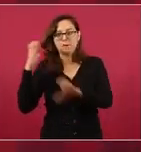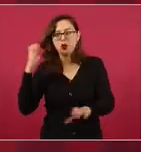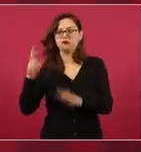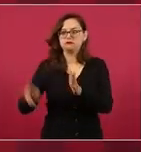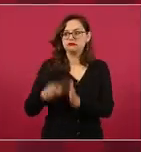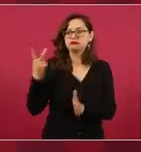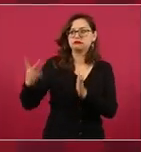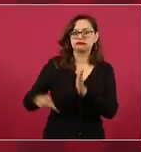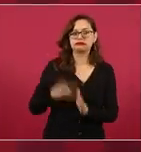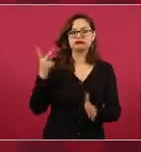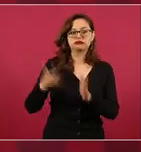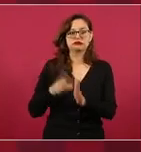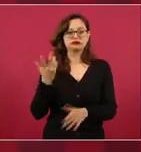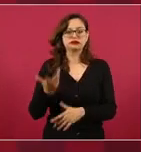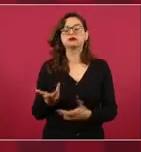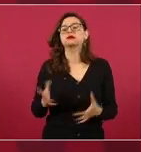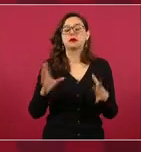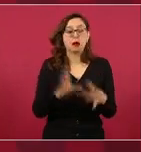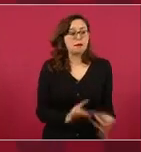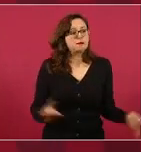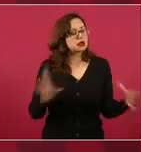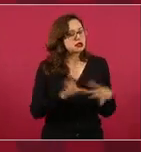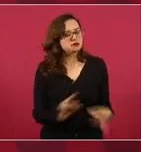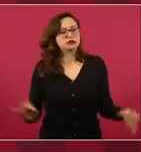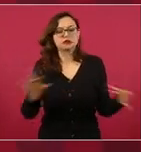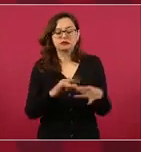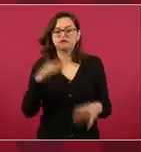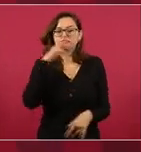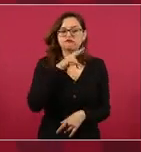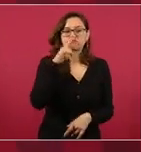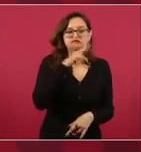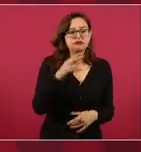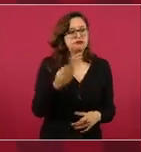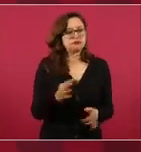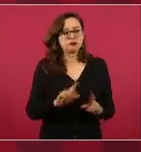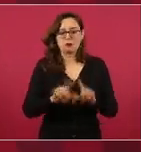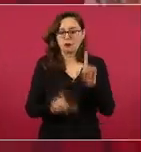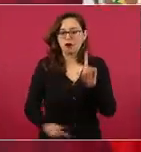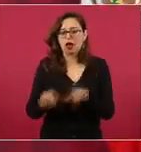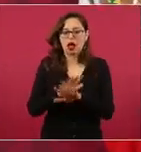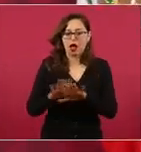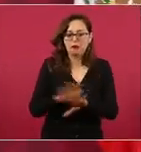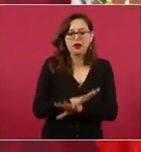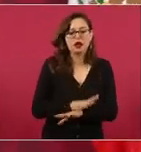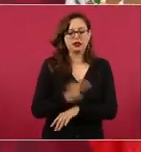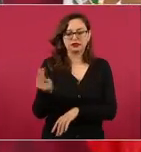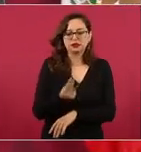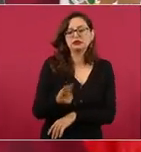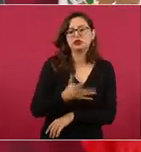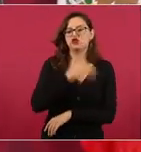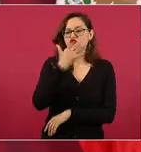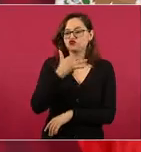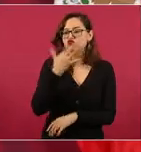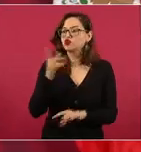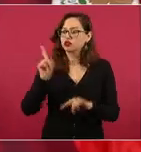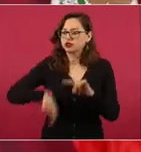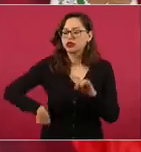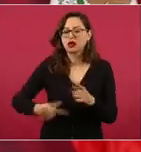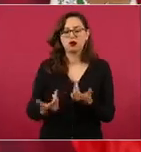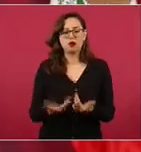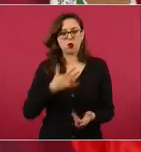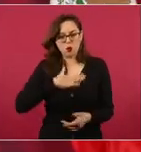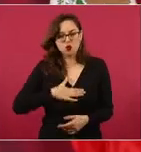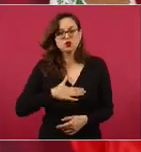teníamos que lograr la justicia y acabar con la corrupción, y ya entregaba yo el